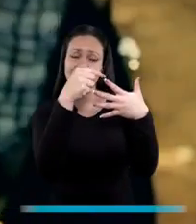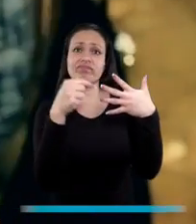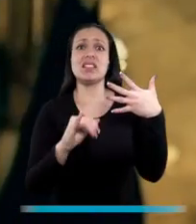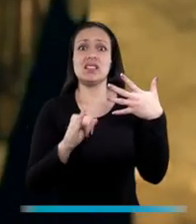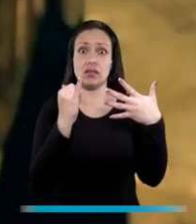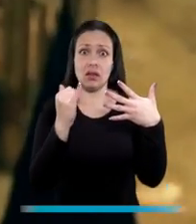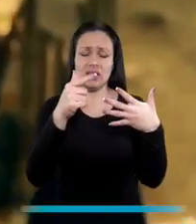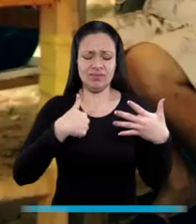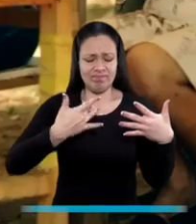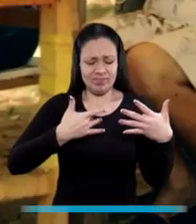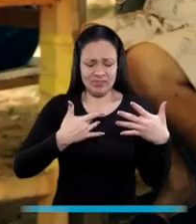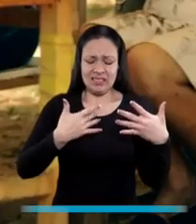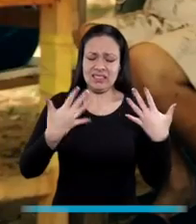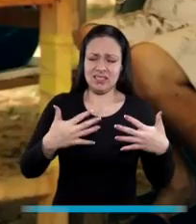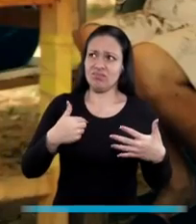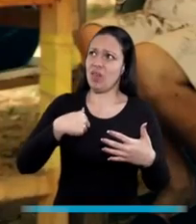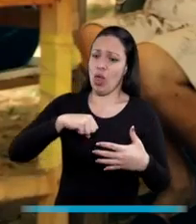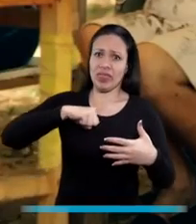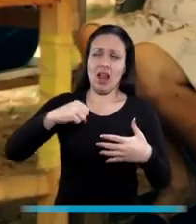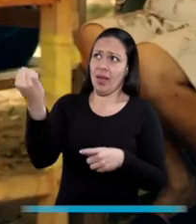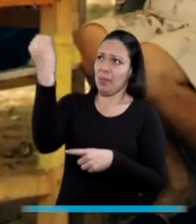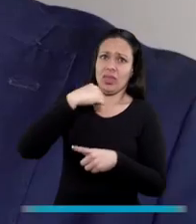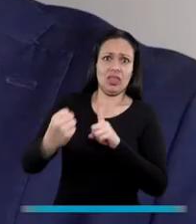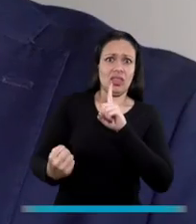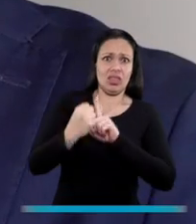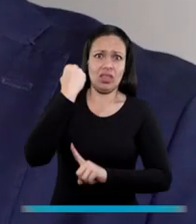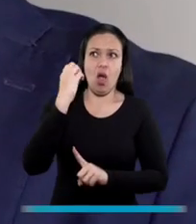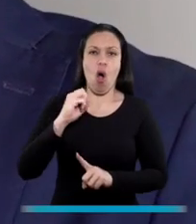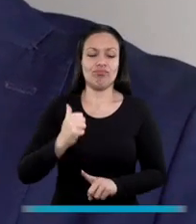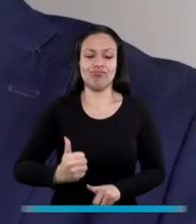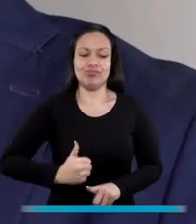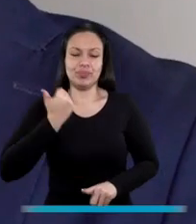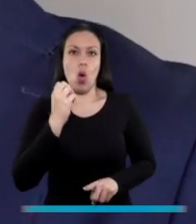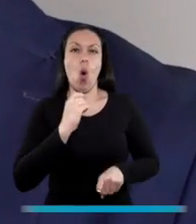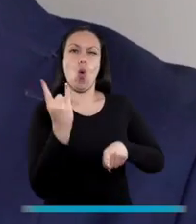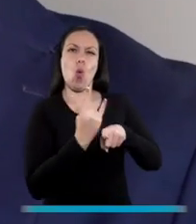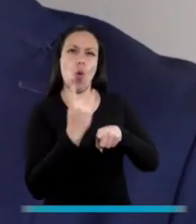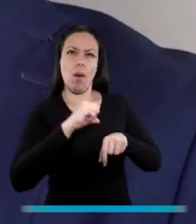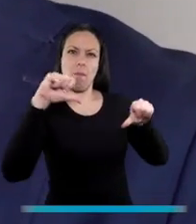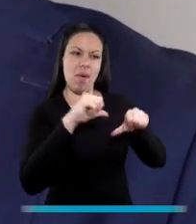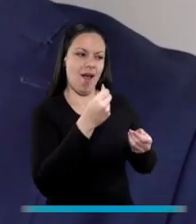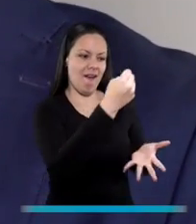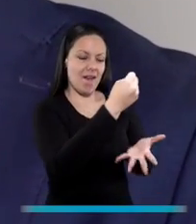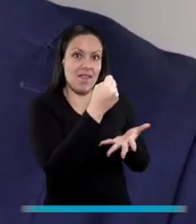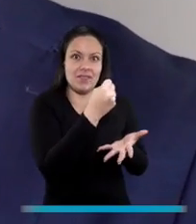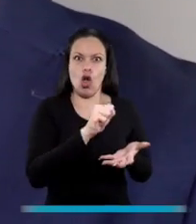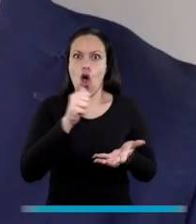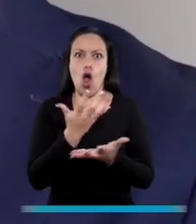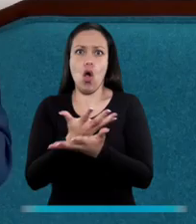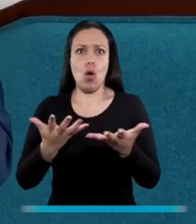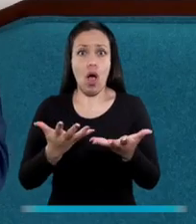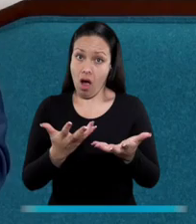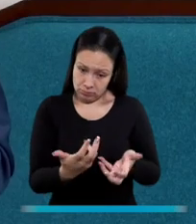alguno de estos grupos y consideran que sus derechos han sido vulnerados, o se está utilizando inadecuadamente el presupuesto asignado para